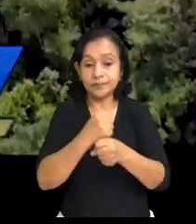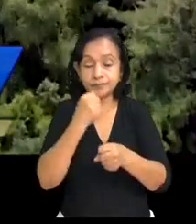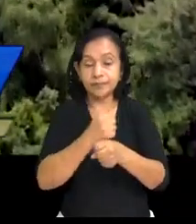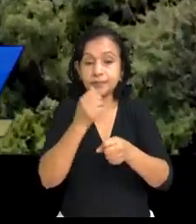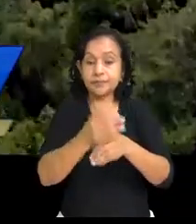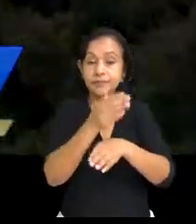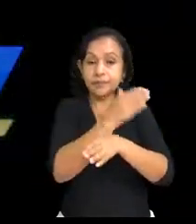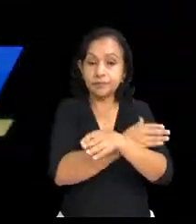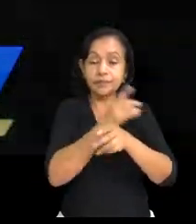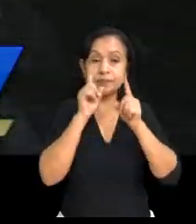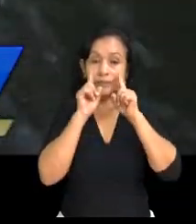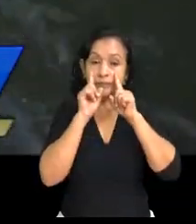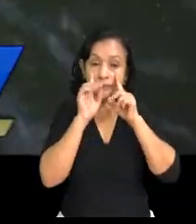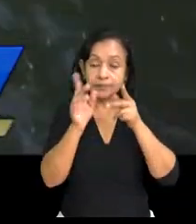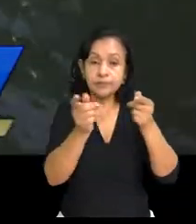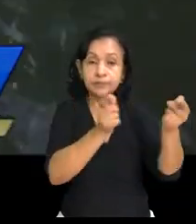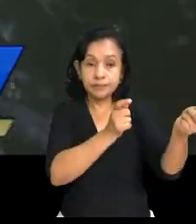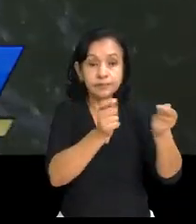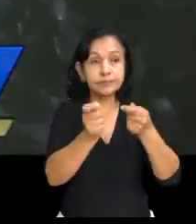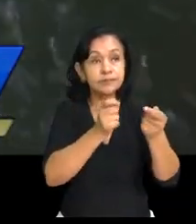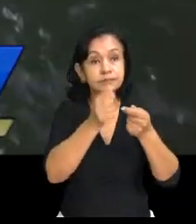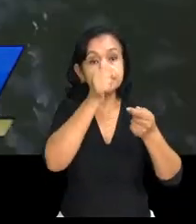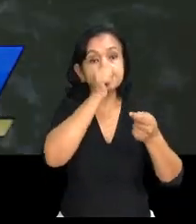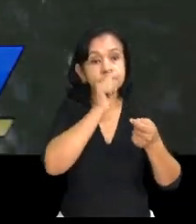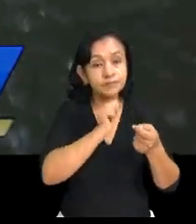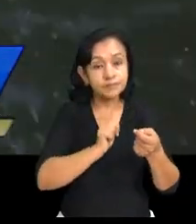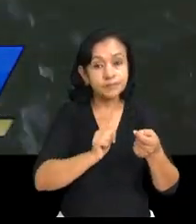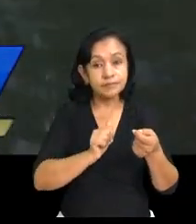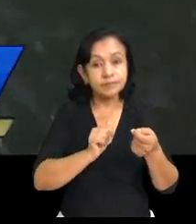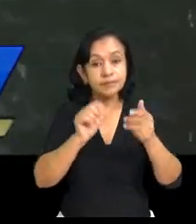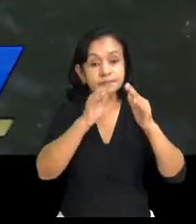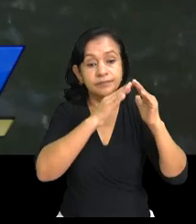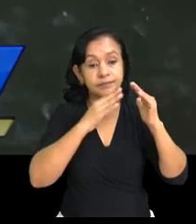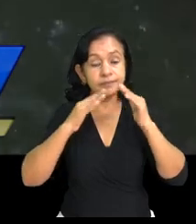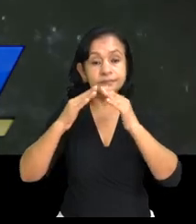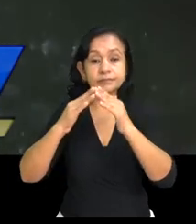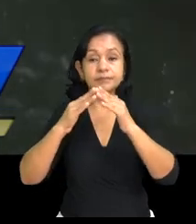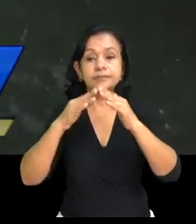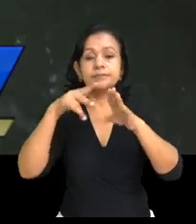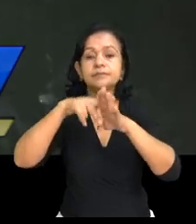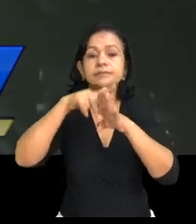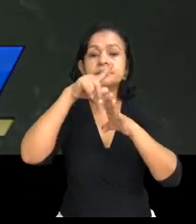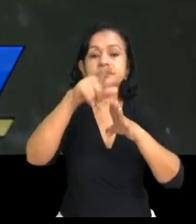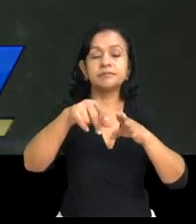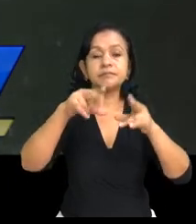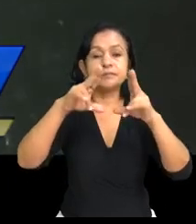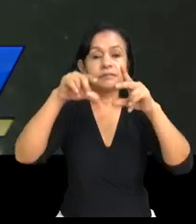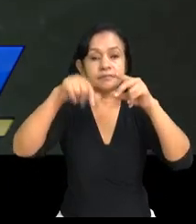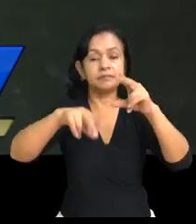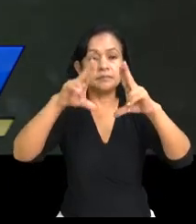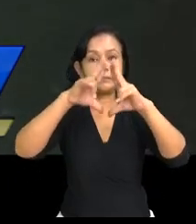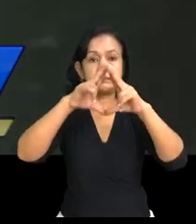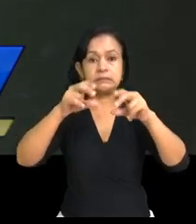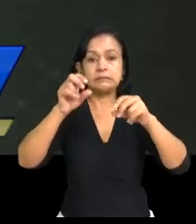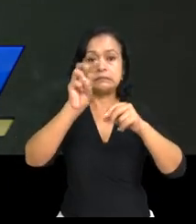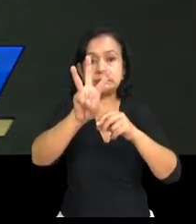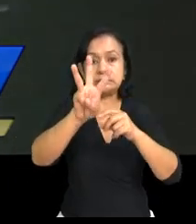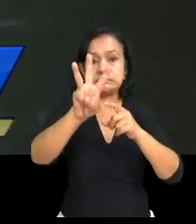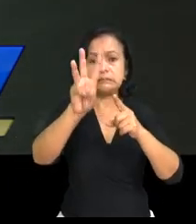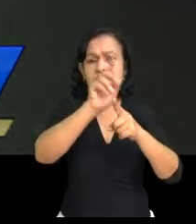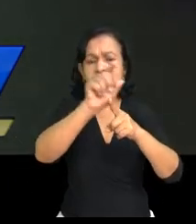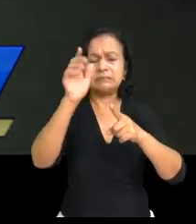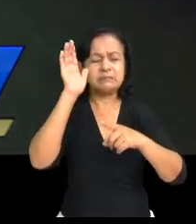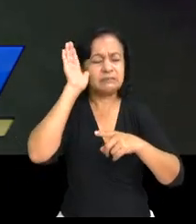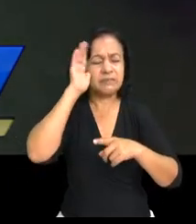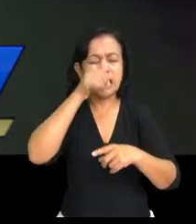hecho para asegurar el suministro del agua a las poblaciones urbanas y rurales, nosotros pasaríamos 3 meses calamitosos,